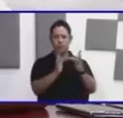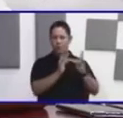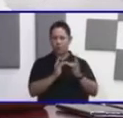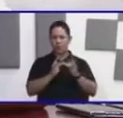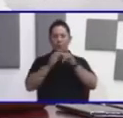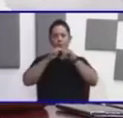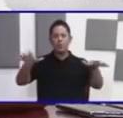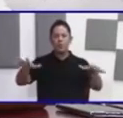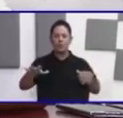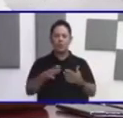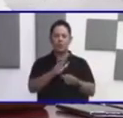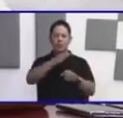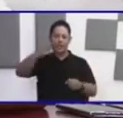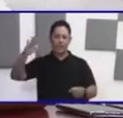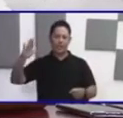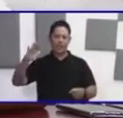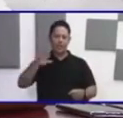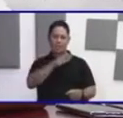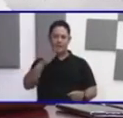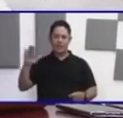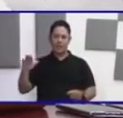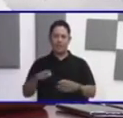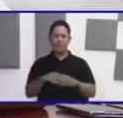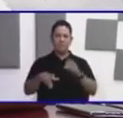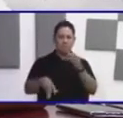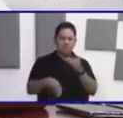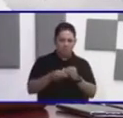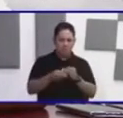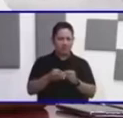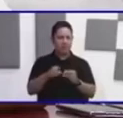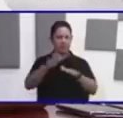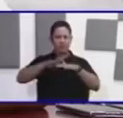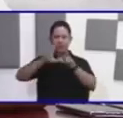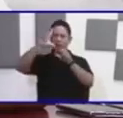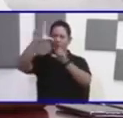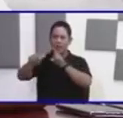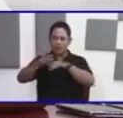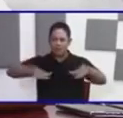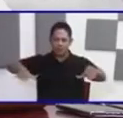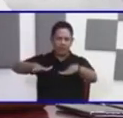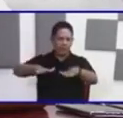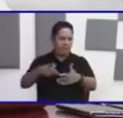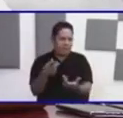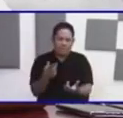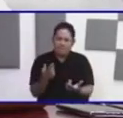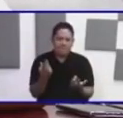de Barranquilla y en la mayoría de hospitales públicos, sobre todo de territorios alejados, que no han tenido la forma